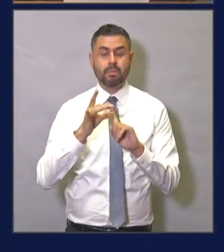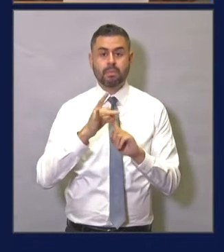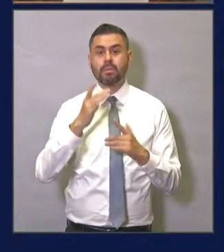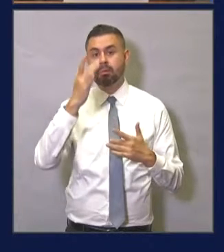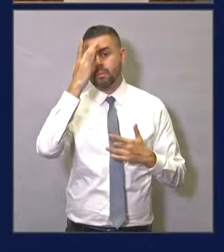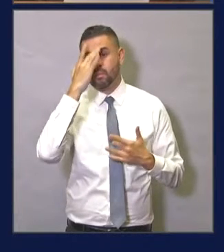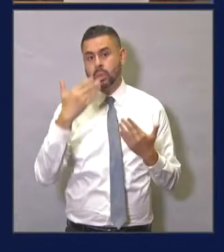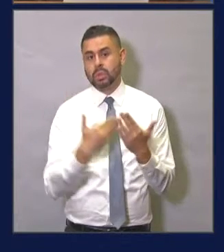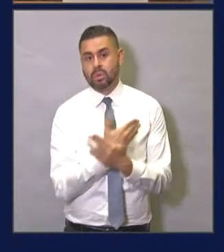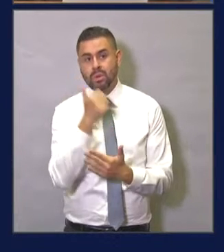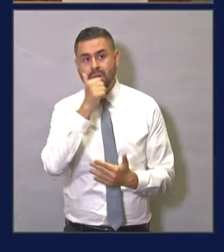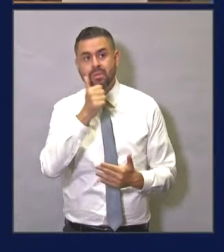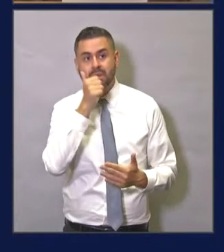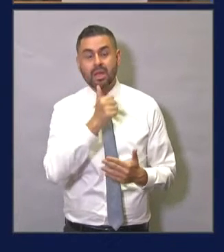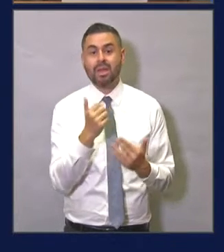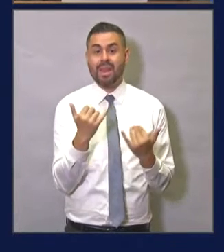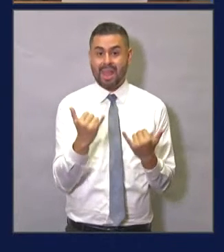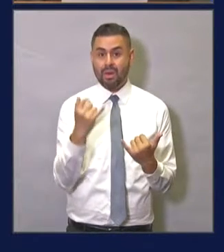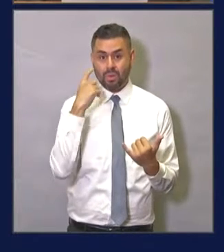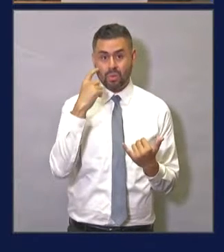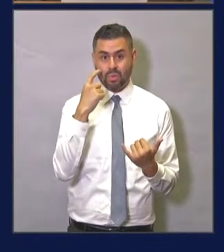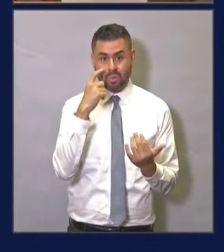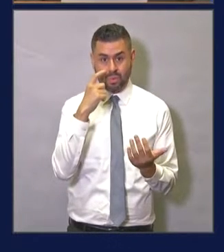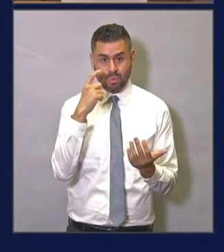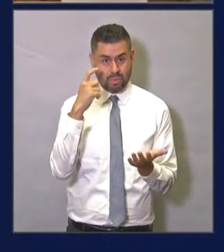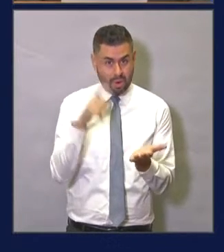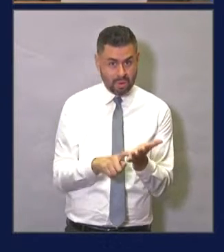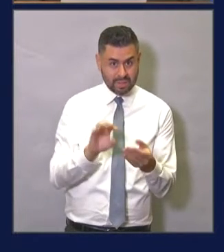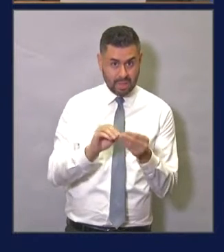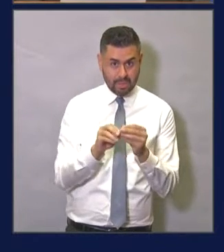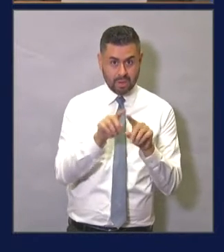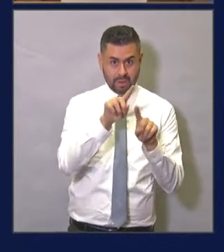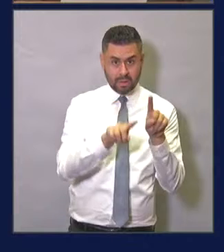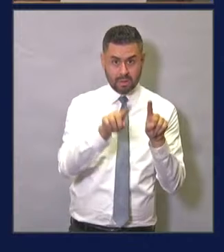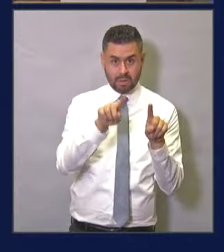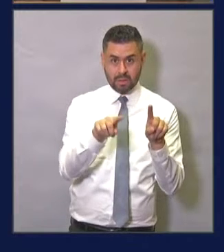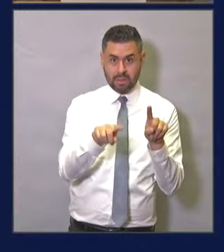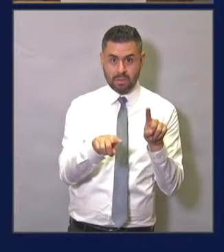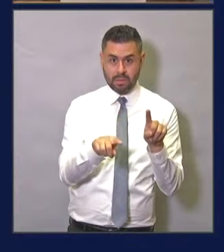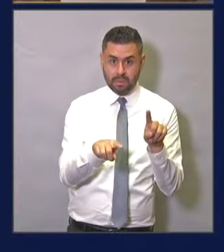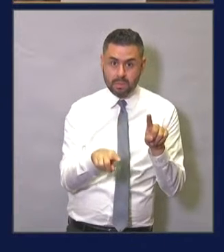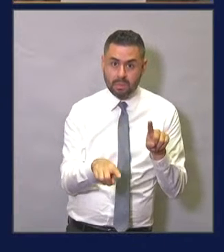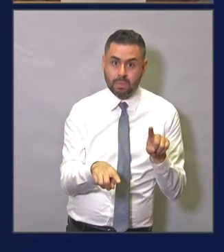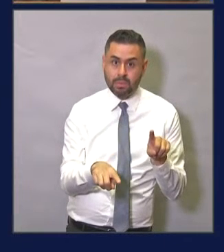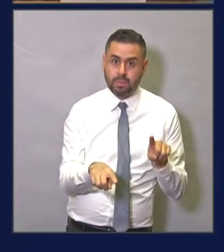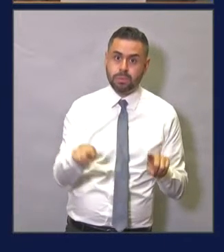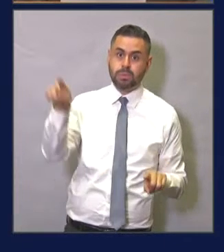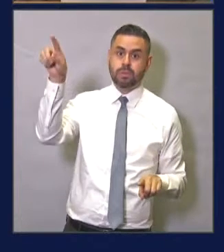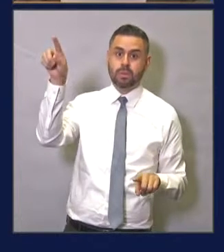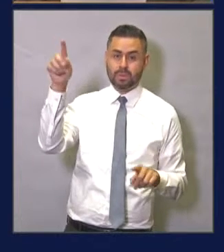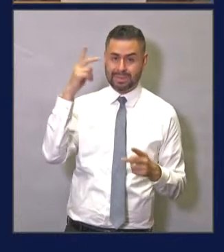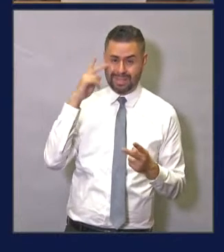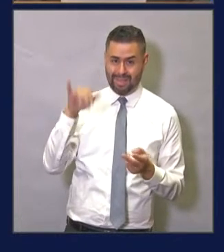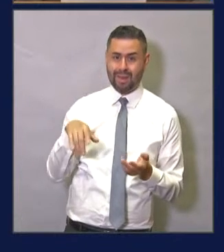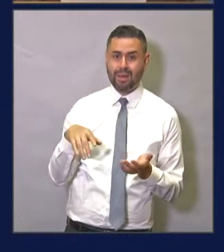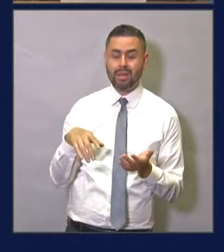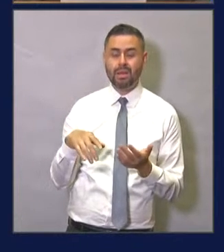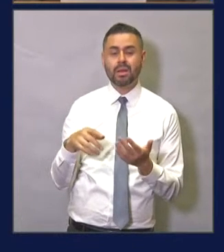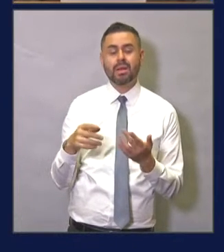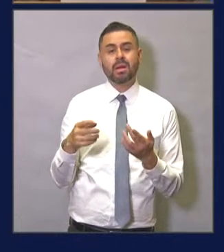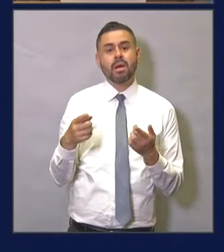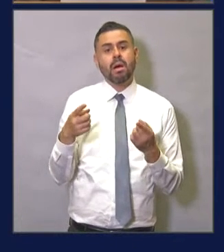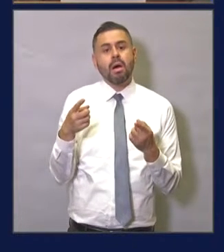Este gráfico nos muestra el promedio diario de 3 días de nuestra tasa de positividad o el porcentaje de pruebas que